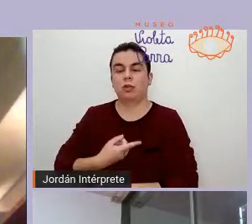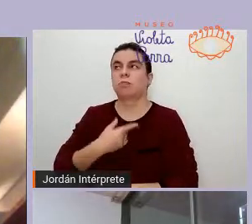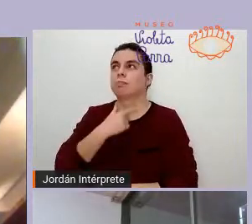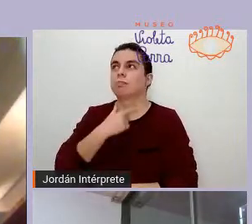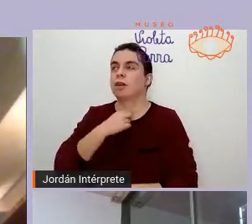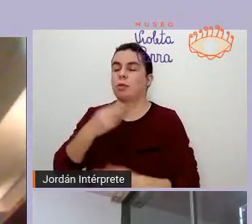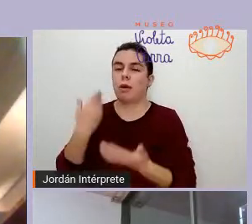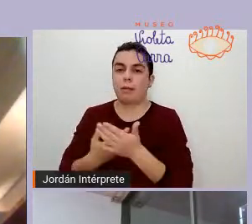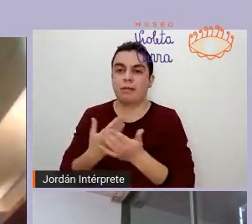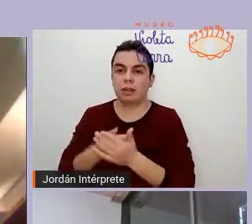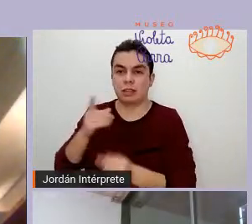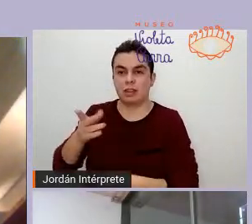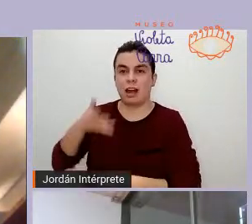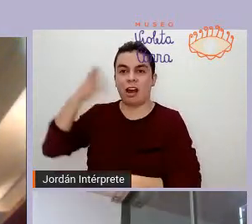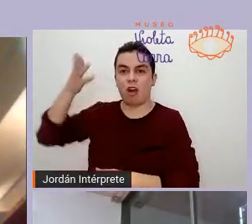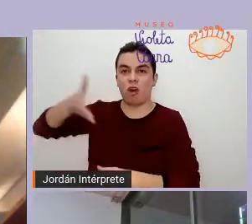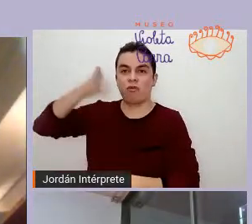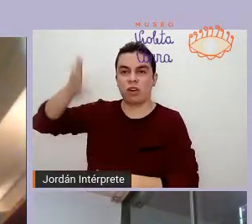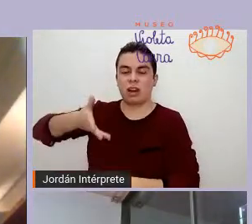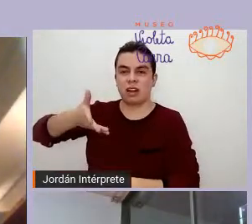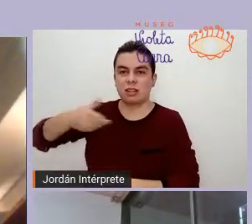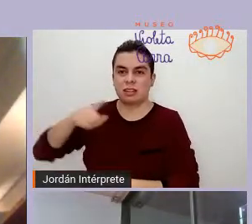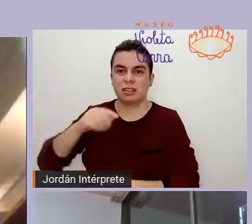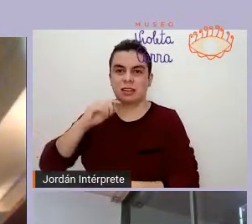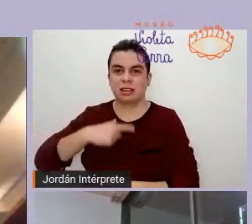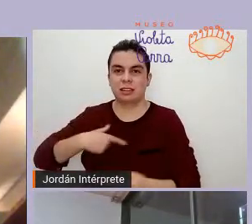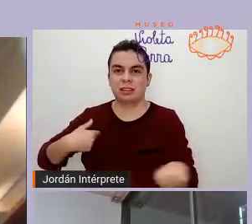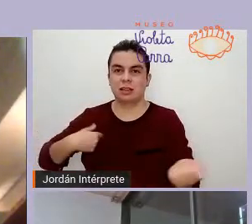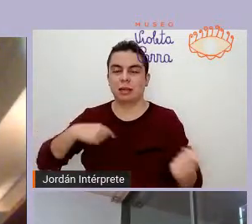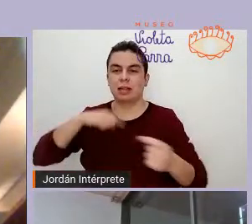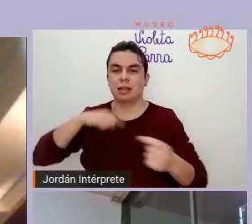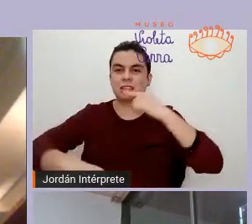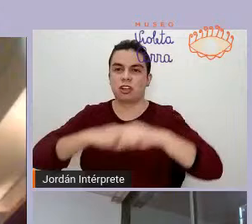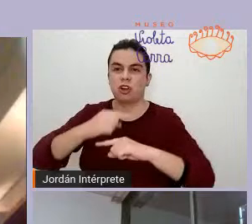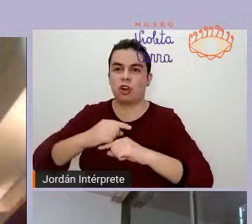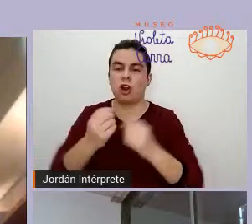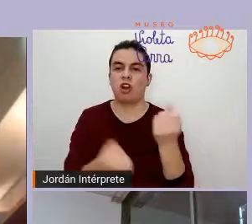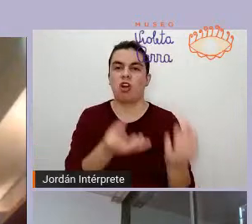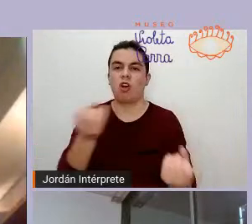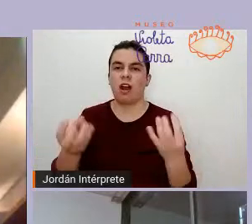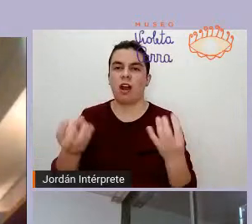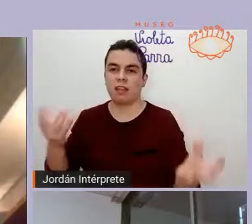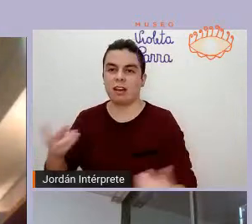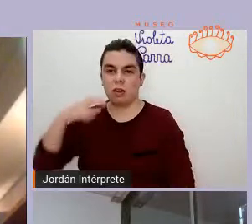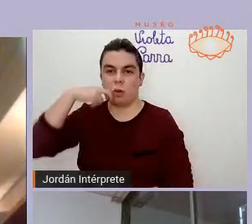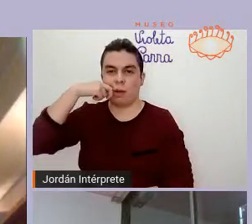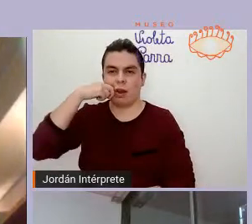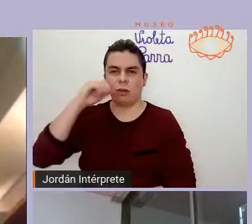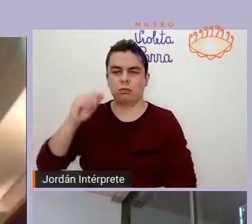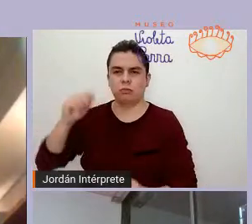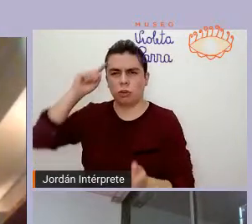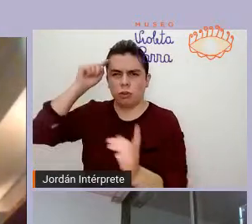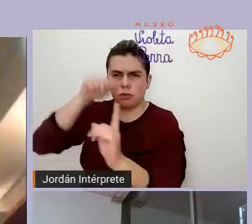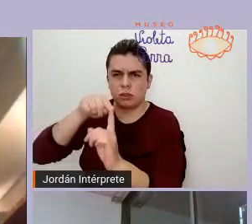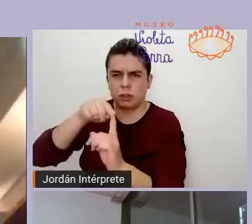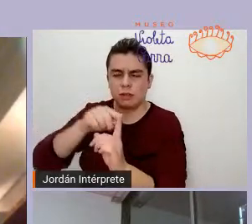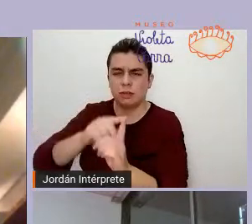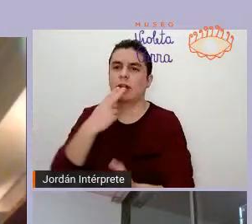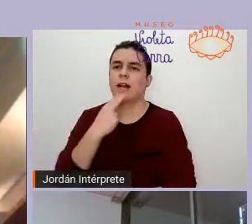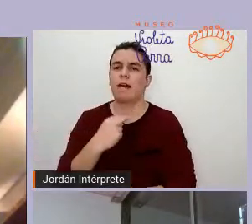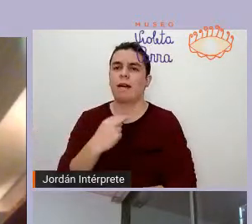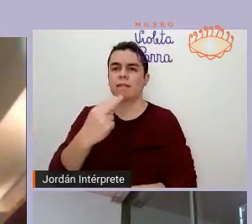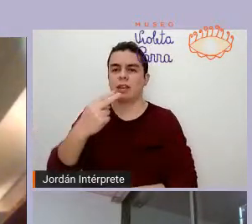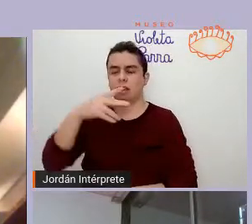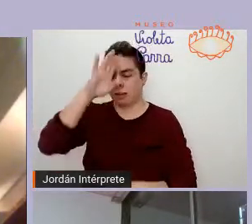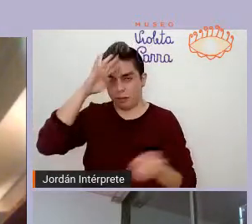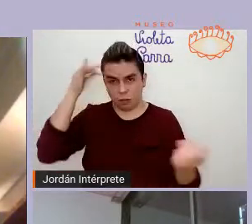el centro de estas conferencias son la vida y obra de Violeta Parra. No queríamos dejar pasar más tiempo,